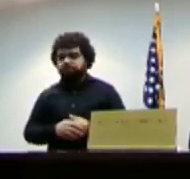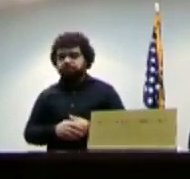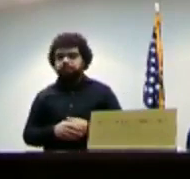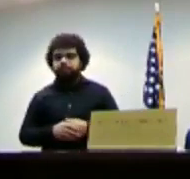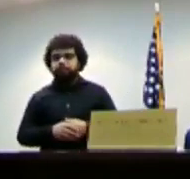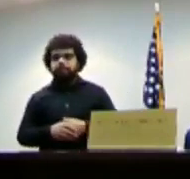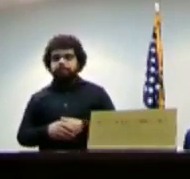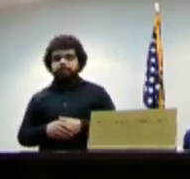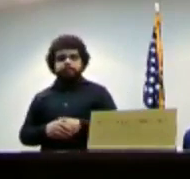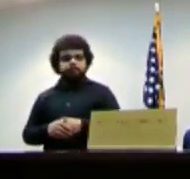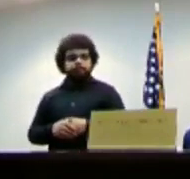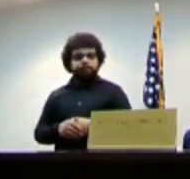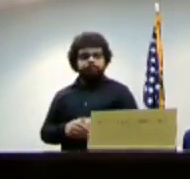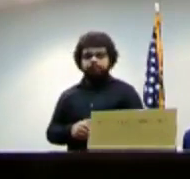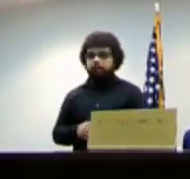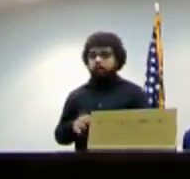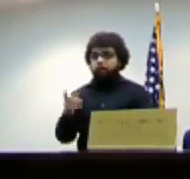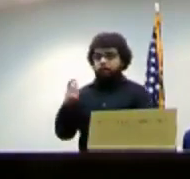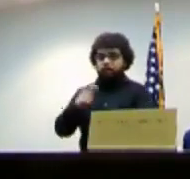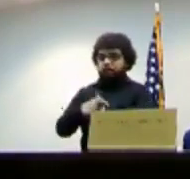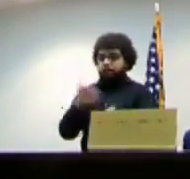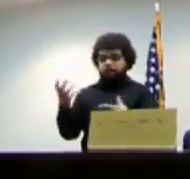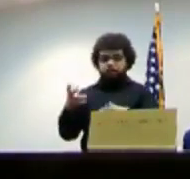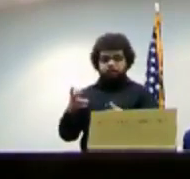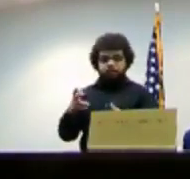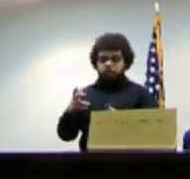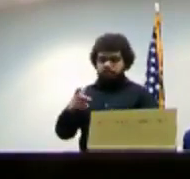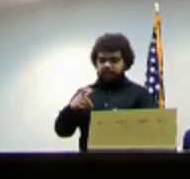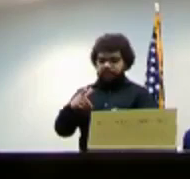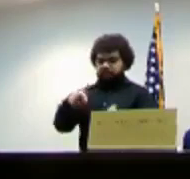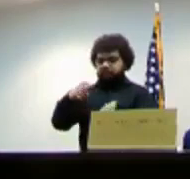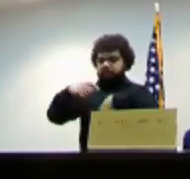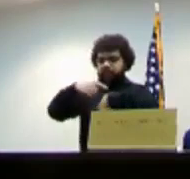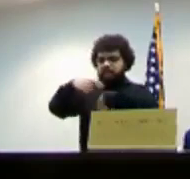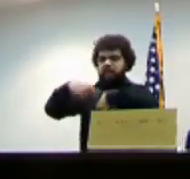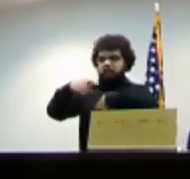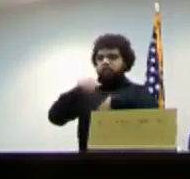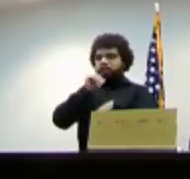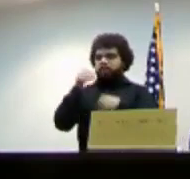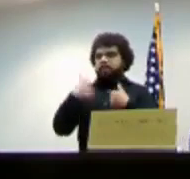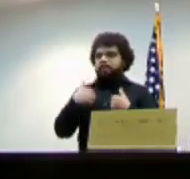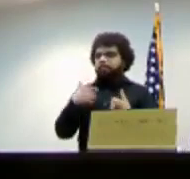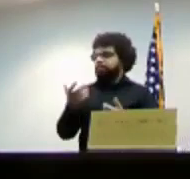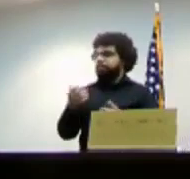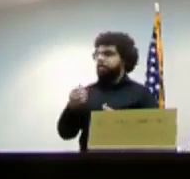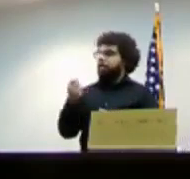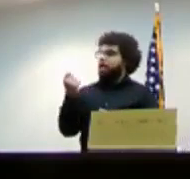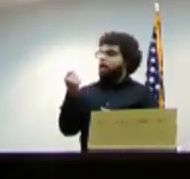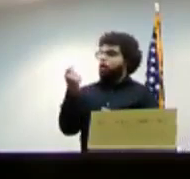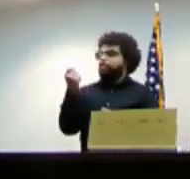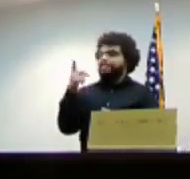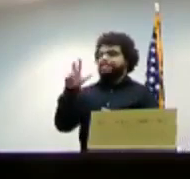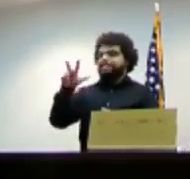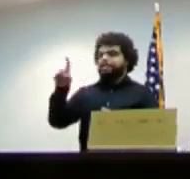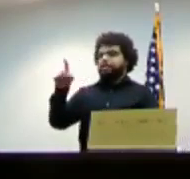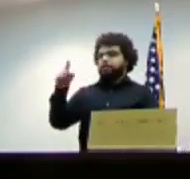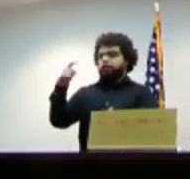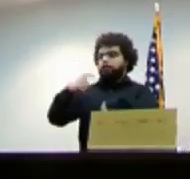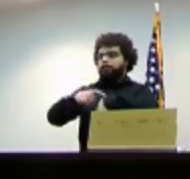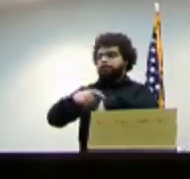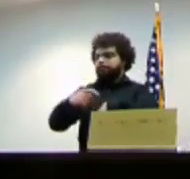Como aquí no hay hello, son las 11:31. Gracias, presidente. Adelante. Gracias.